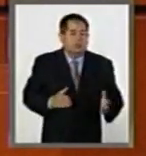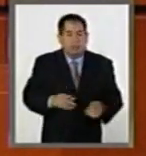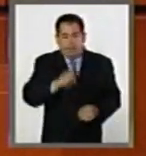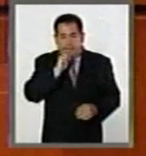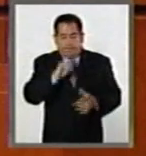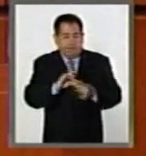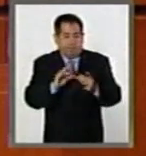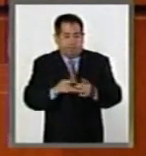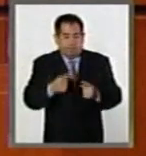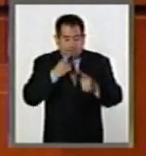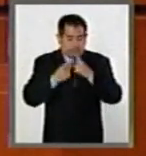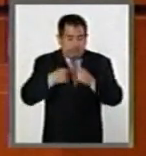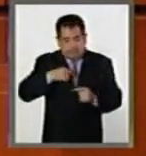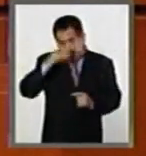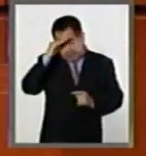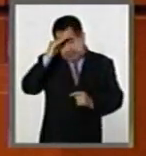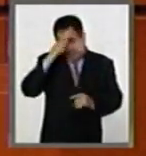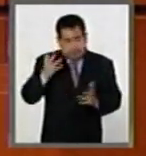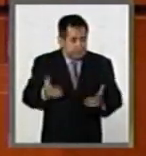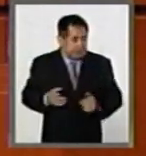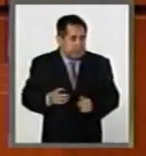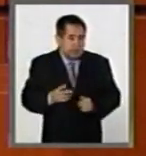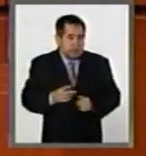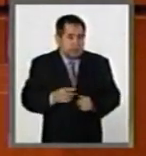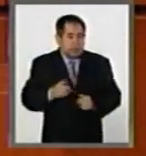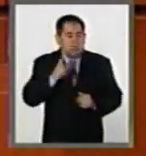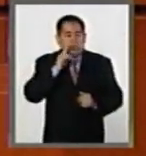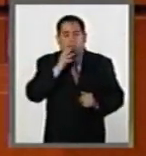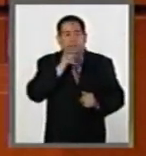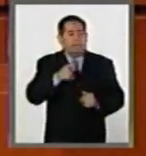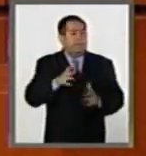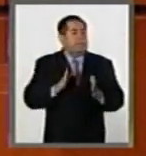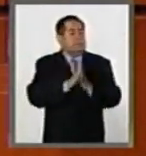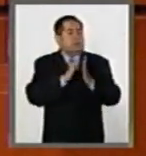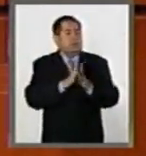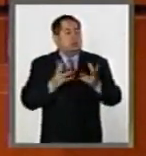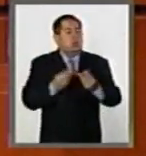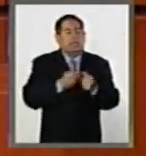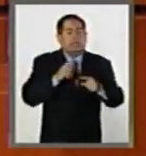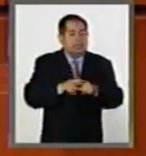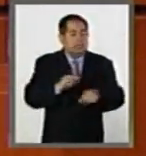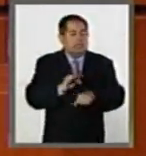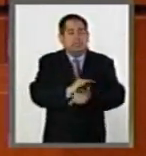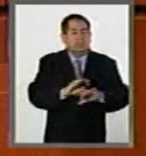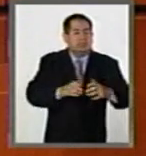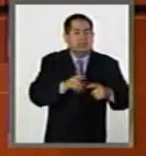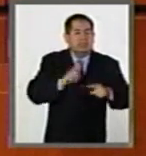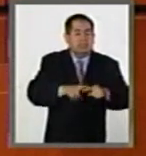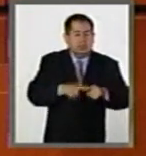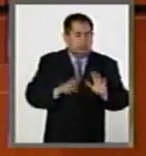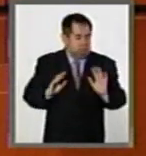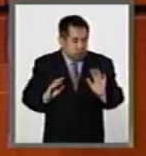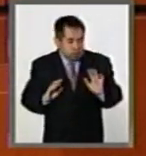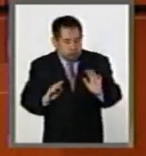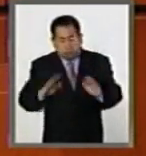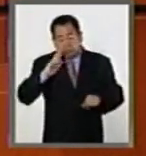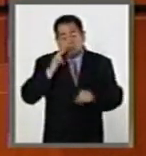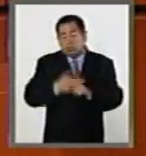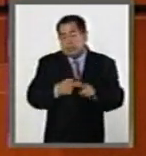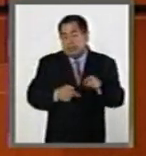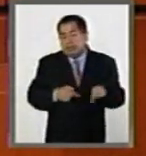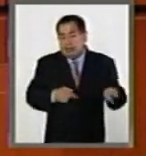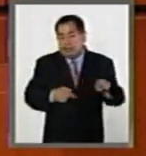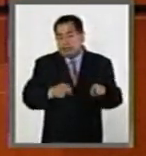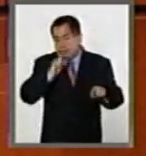tenemos que olvidar la mínima intervención y subsidiariedad, así como la responsabilidad,